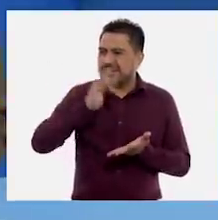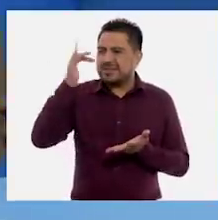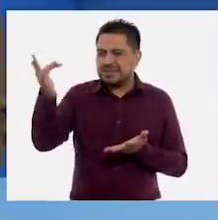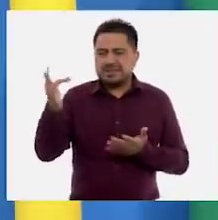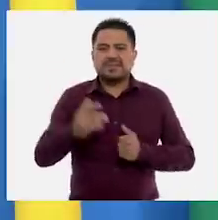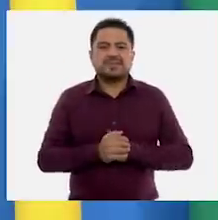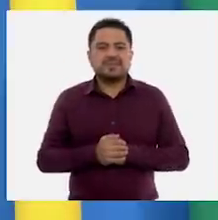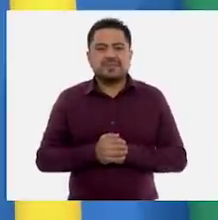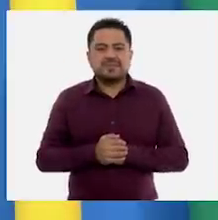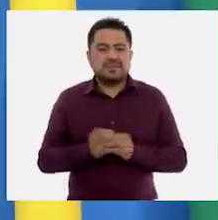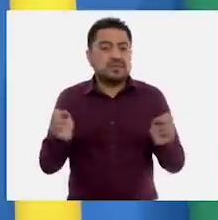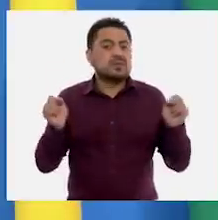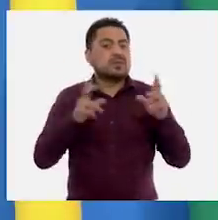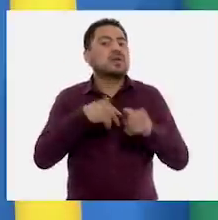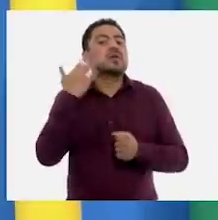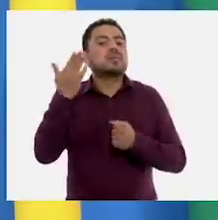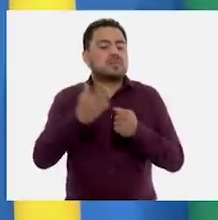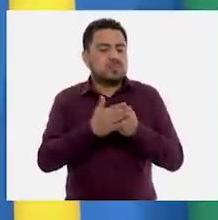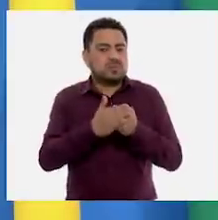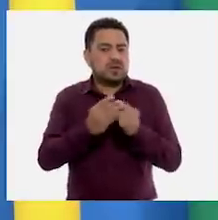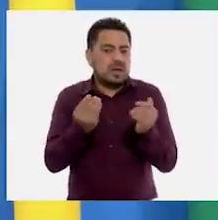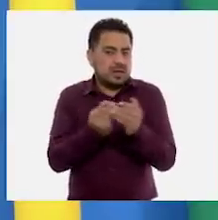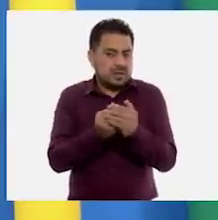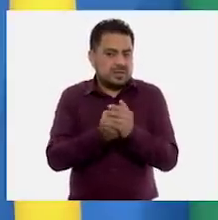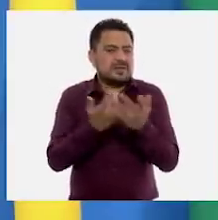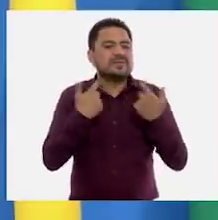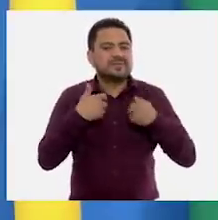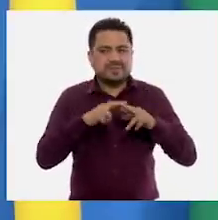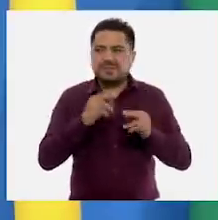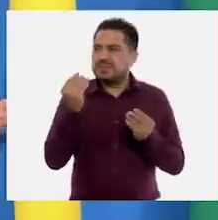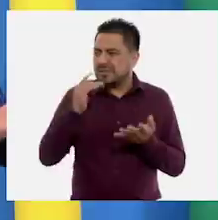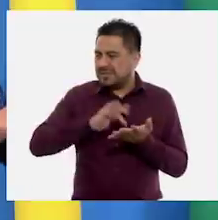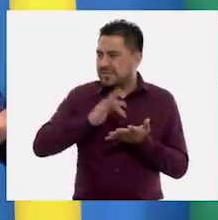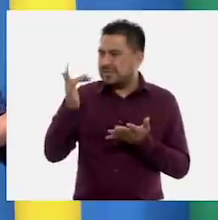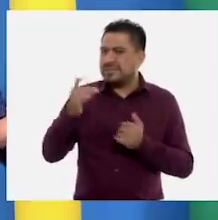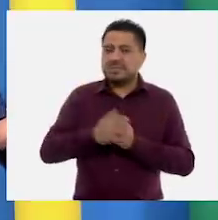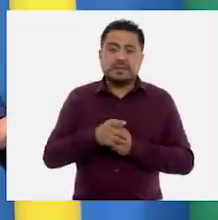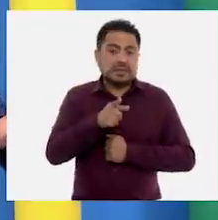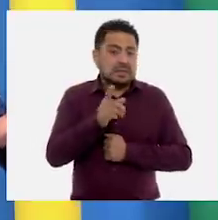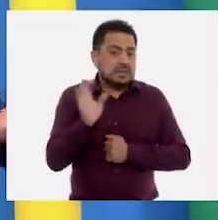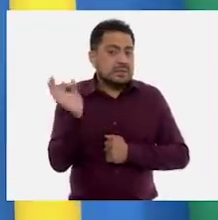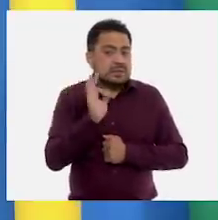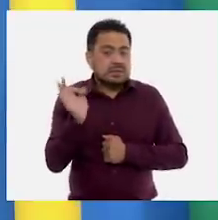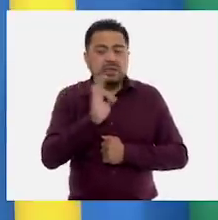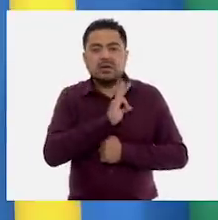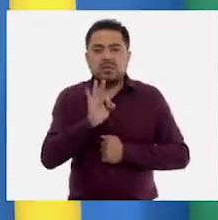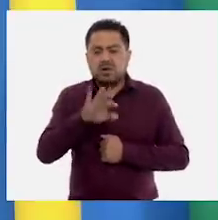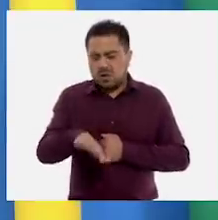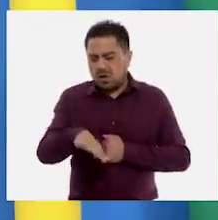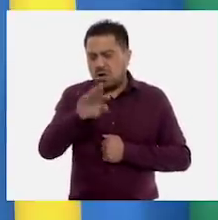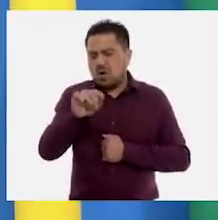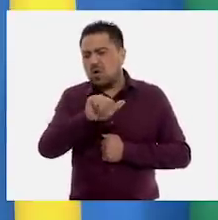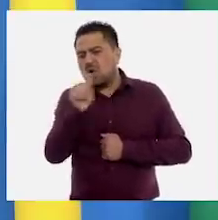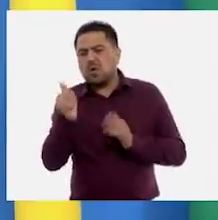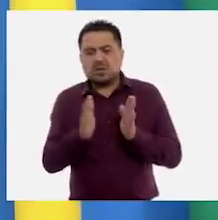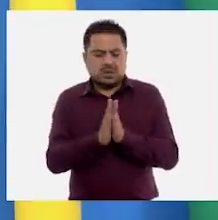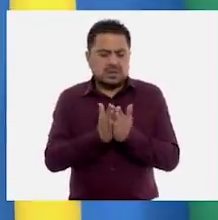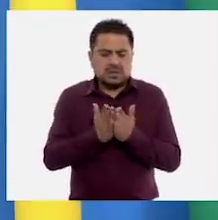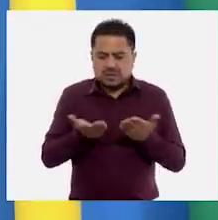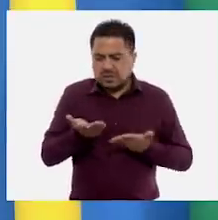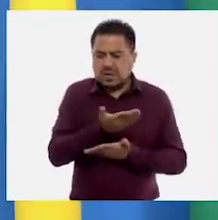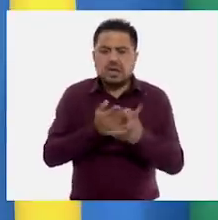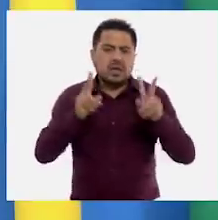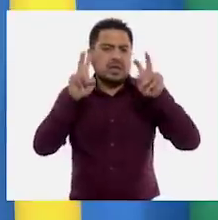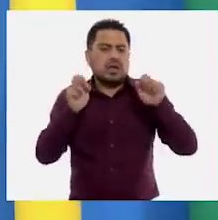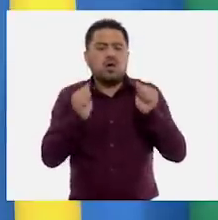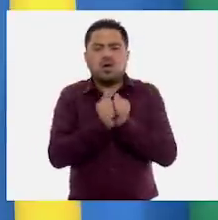Alfonso. Nos vemos en la siguiente sesión, maestra. Gracias. Si te es posible, consulta otros libros y comenta el